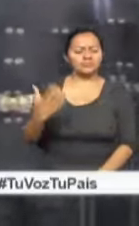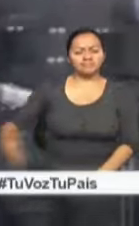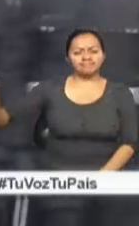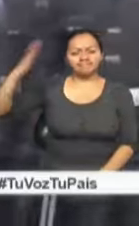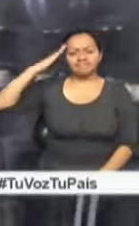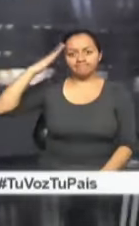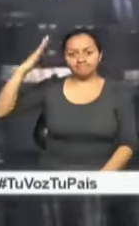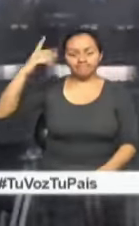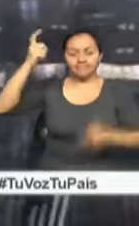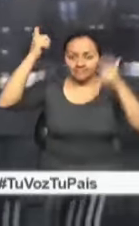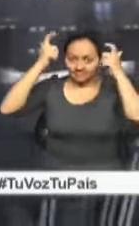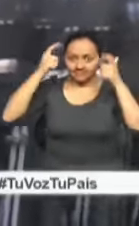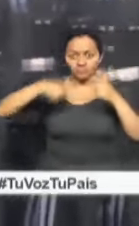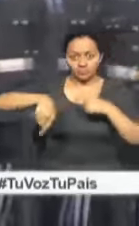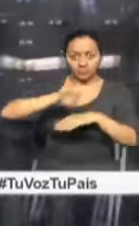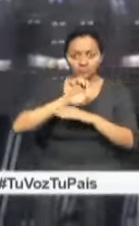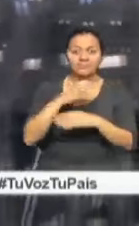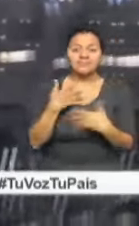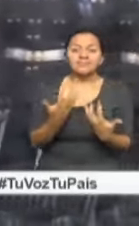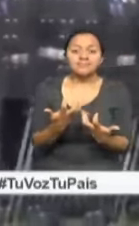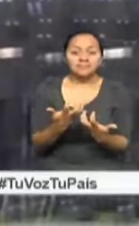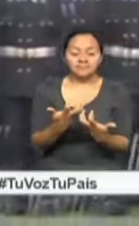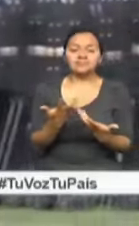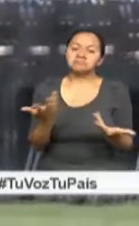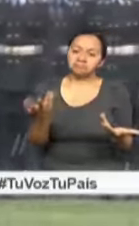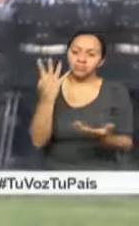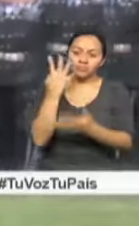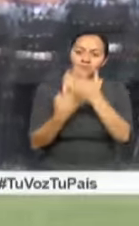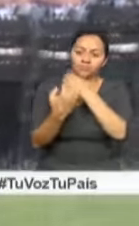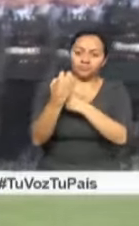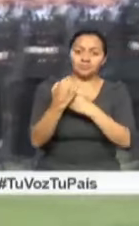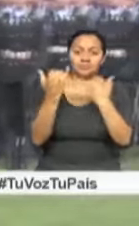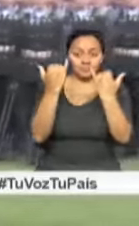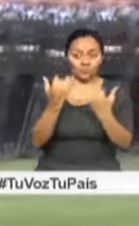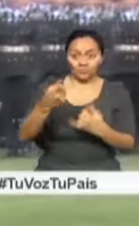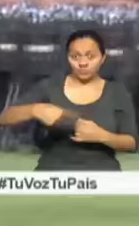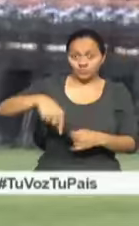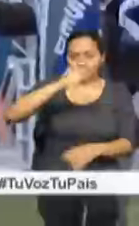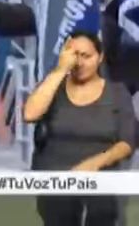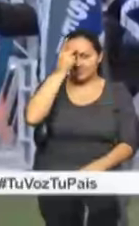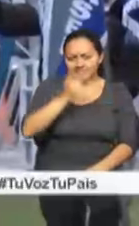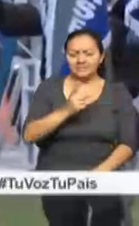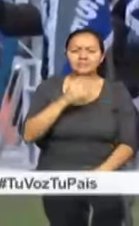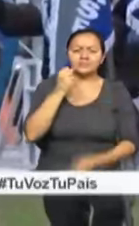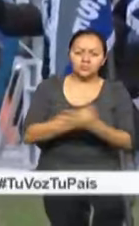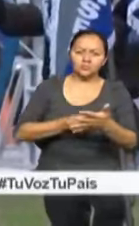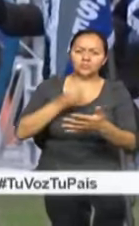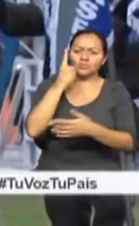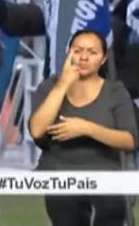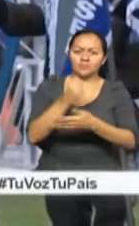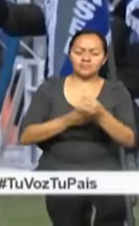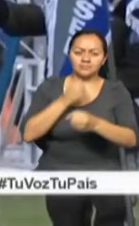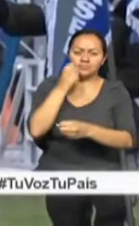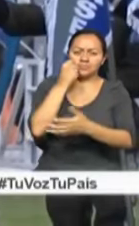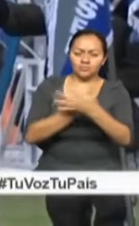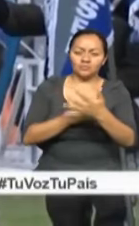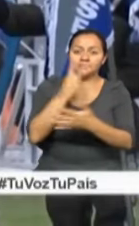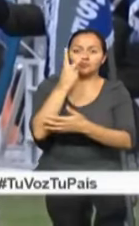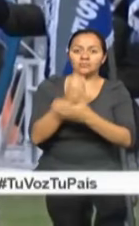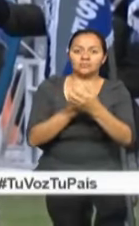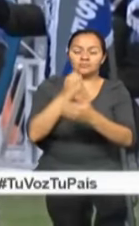policía que la patria puede tener. Vuestra decisión no ha sido errada, ya que sin duda